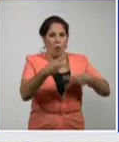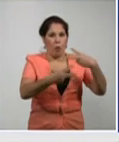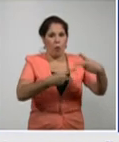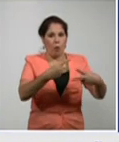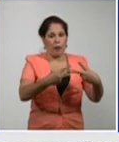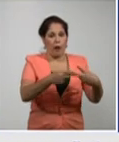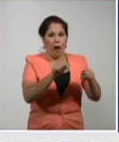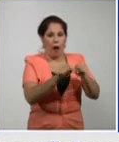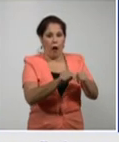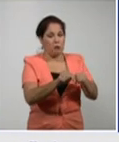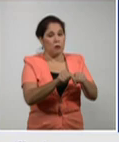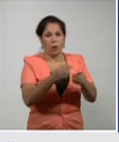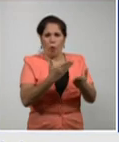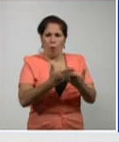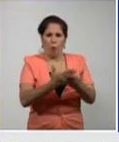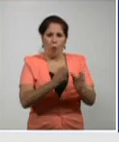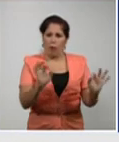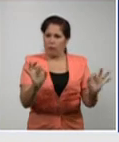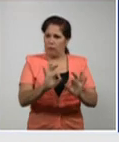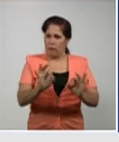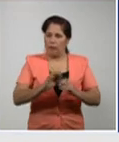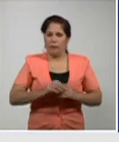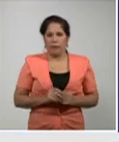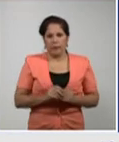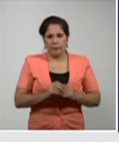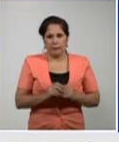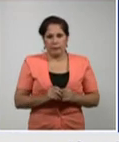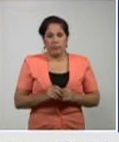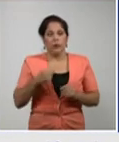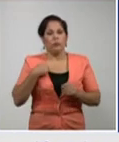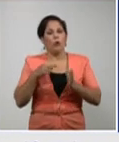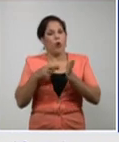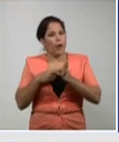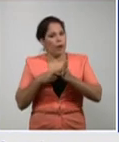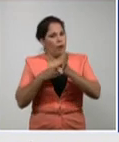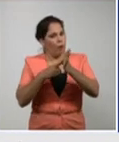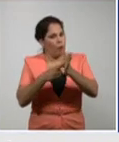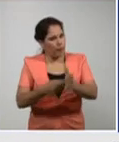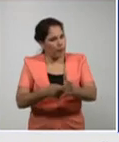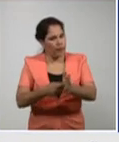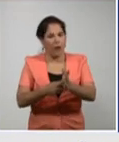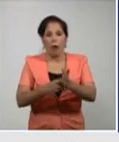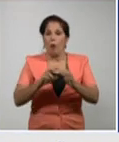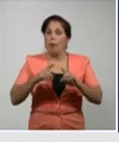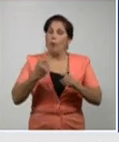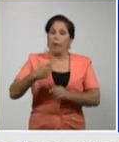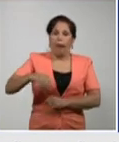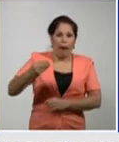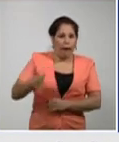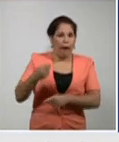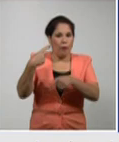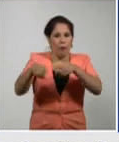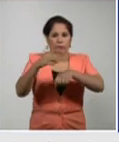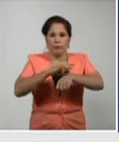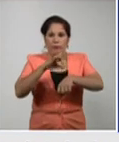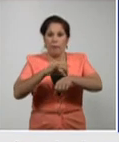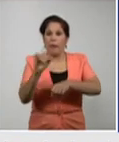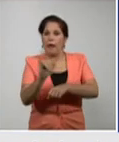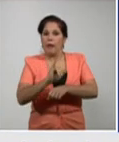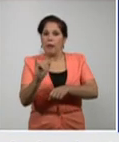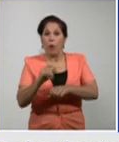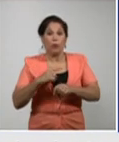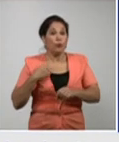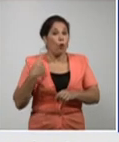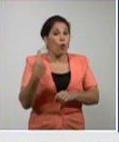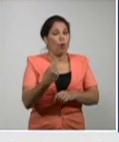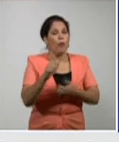aún así la transmisión. Recomendación por esta, por el cólera, por la diarrea y por otras enfermedades. Pues que todas estas cosas